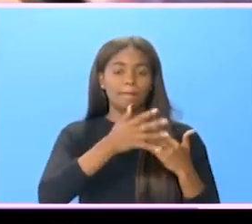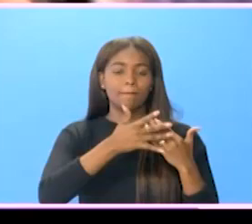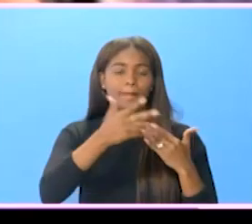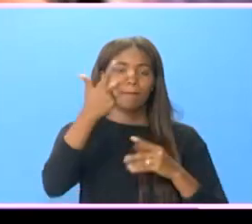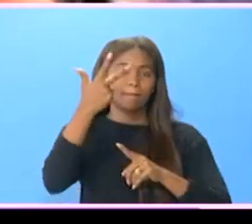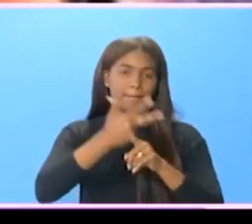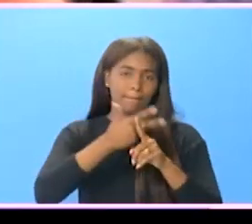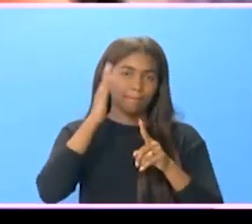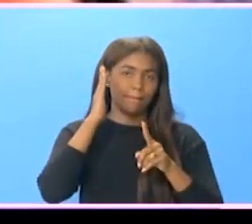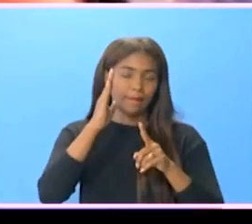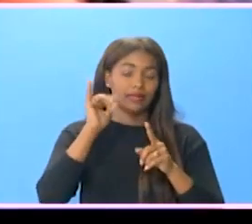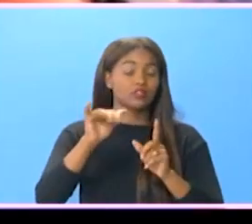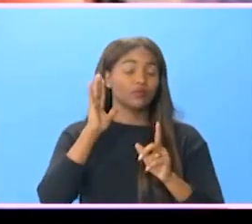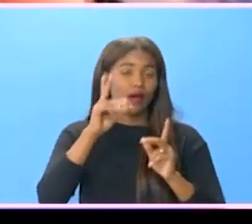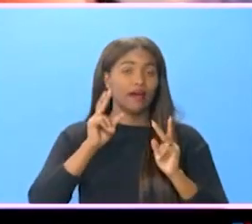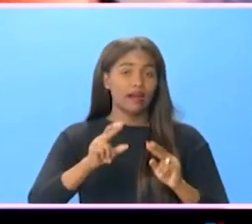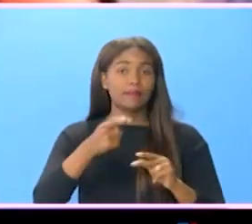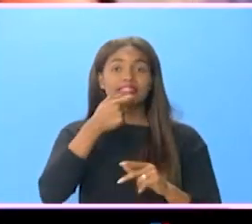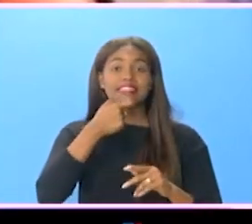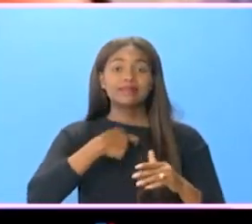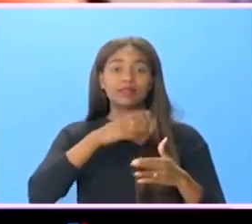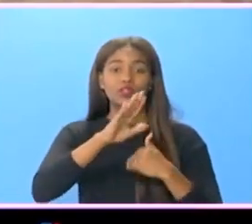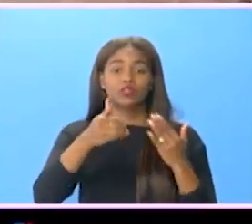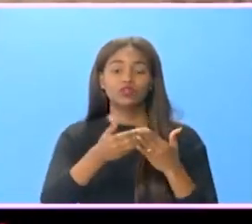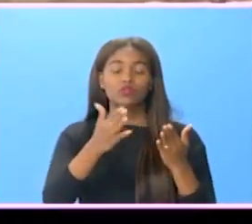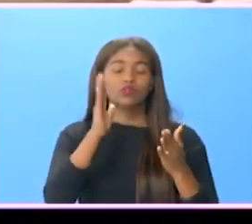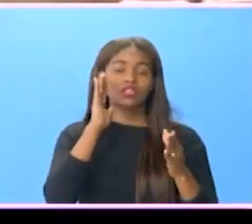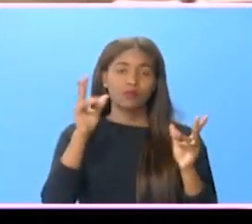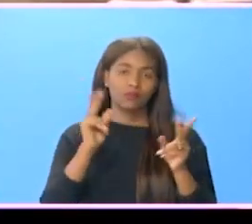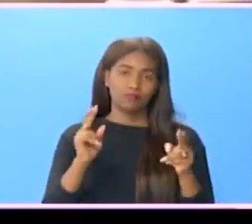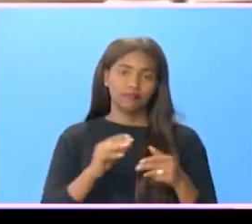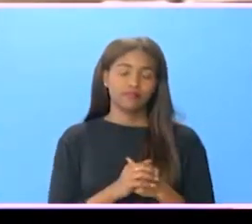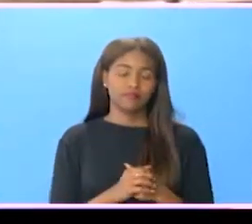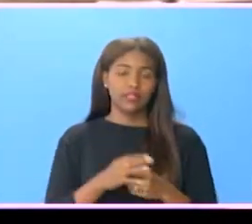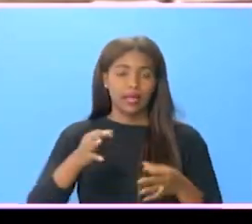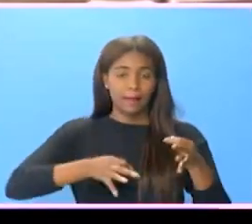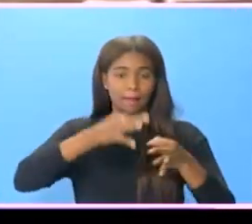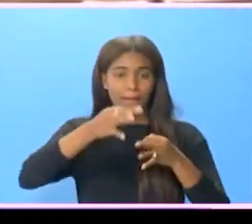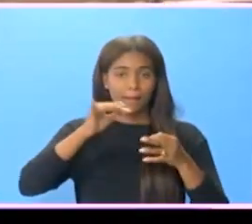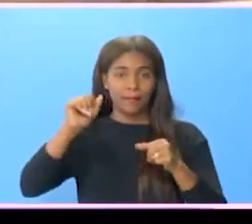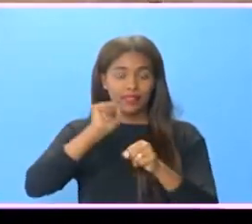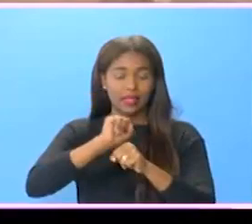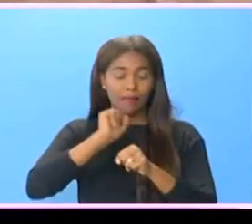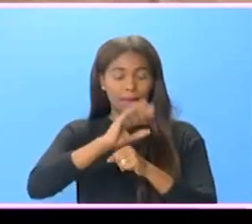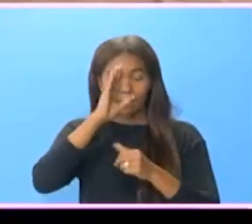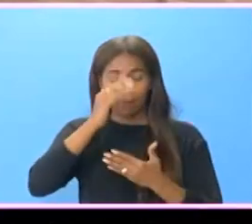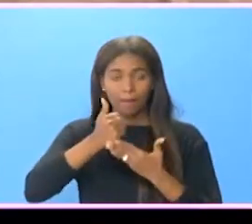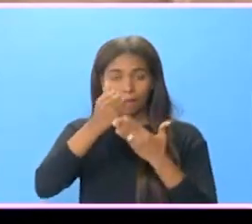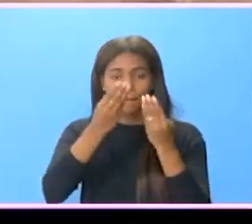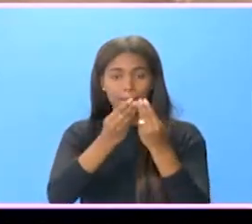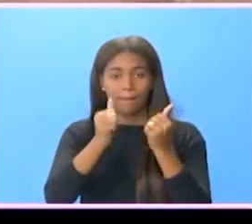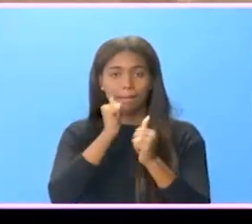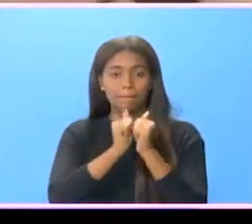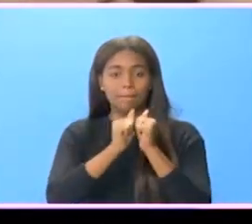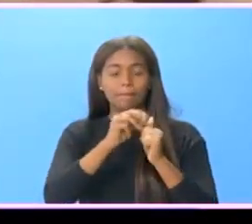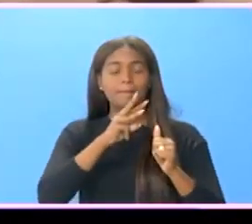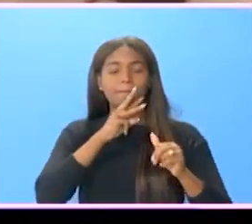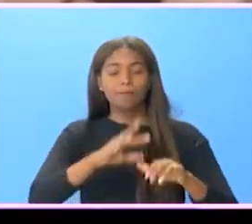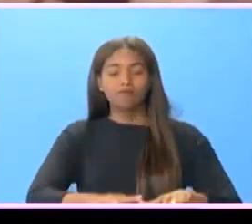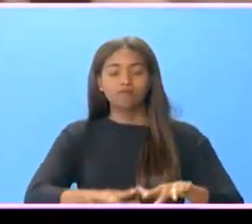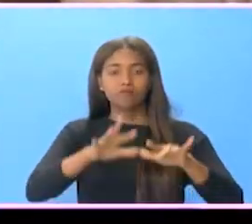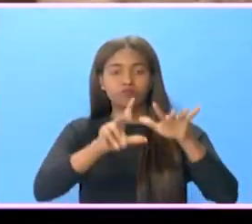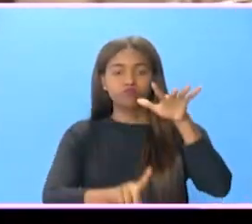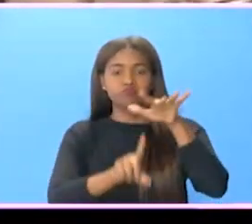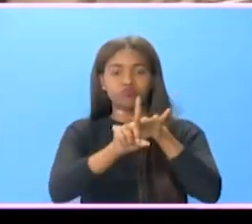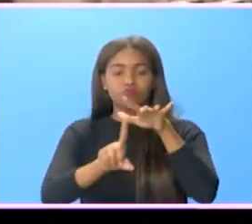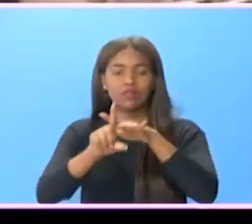3 meses. Esto es rápido, en diciembre todo esto va a estar lento. Explicó que esta obra solucionará los problemas de inundaciones que se